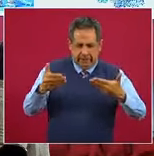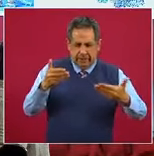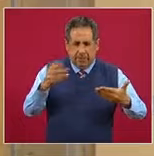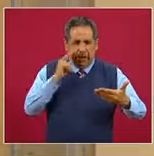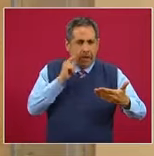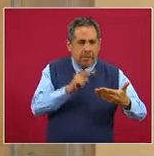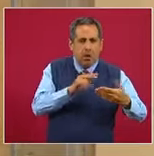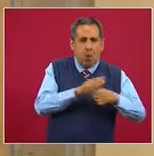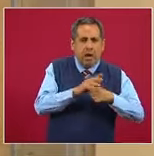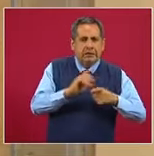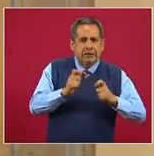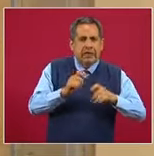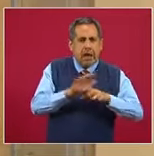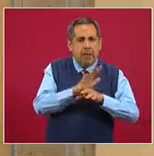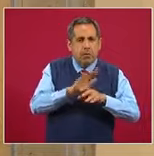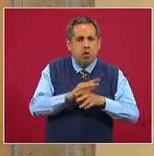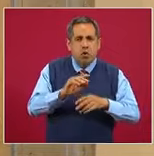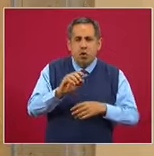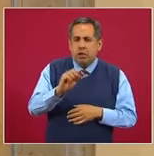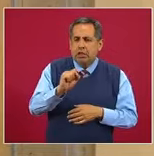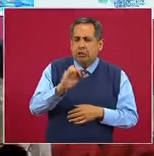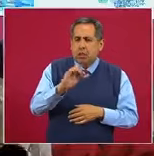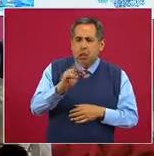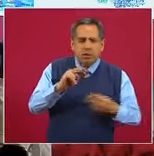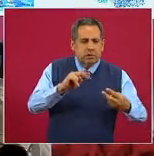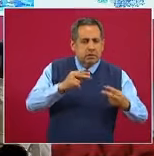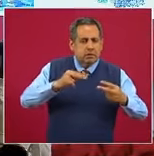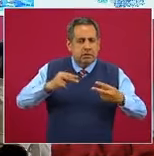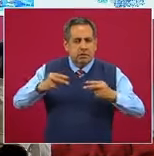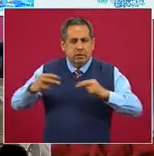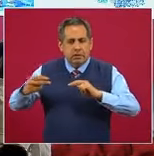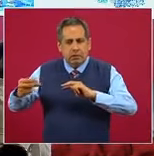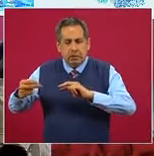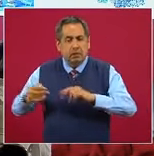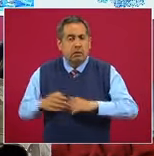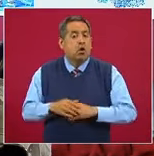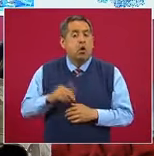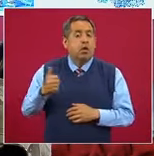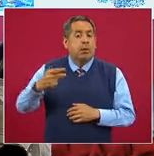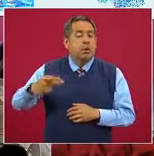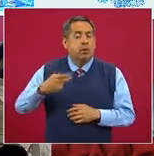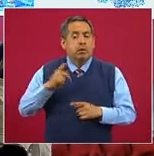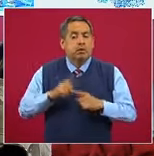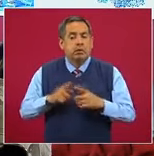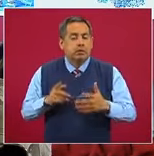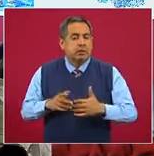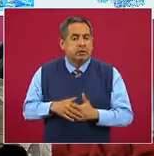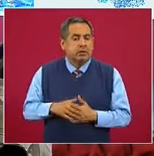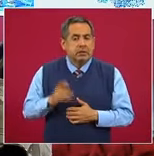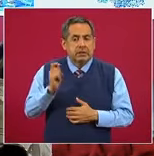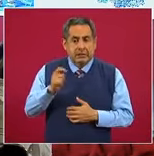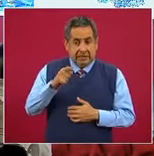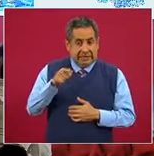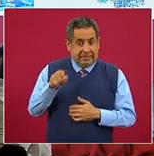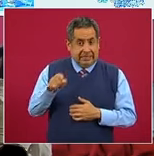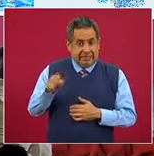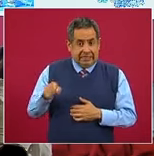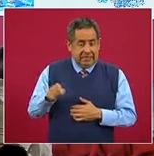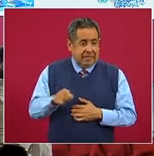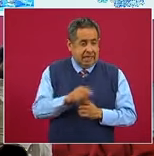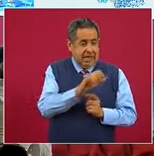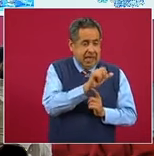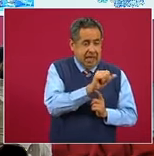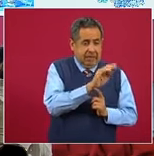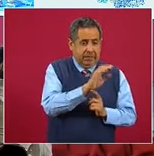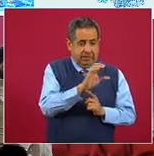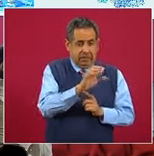secuenciar. Otra que es motivo de alguna de las preguntas en estas sesiones es conocer si esta secuencia de letras